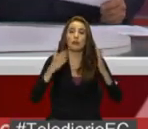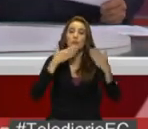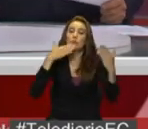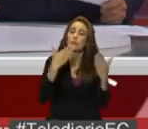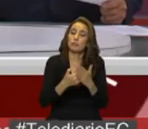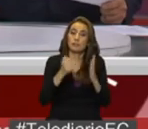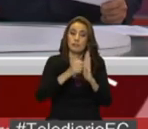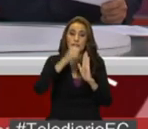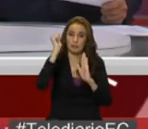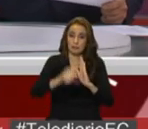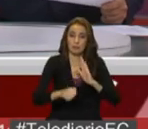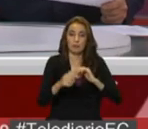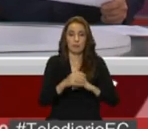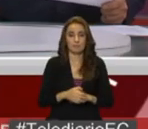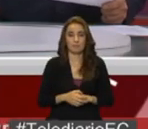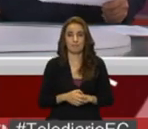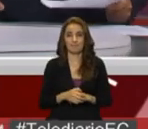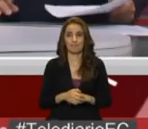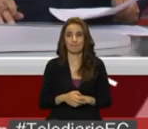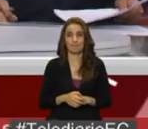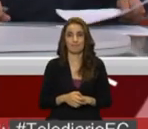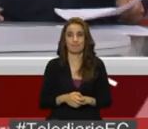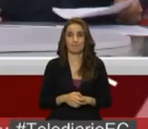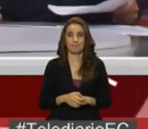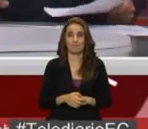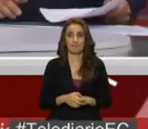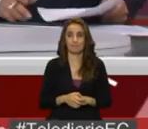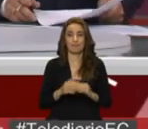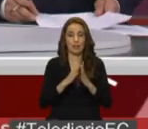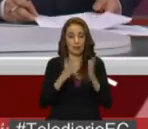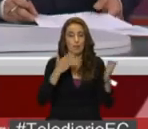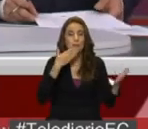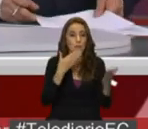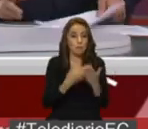Muchas gracias, abogada, por acompañarnos. A ustedes, muchas gracias.